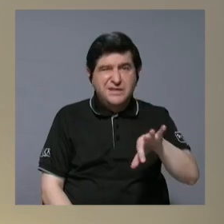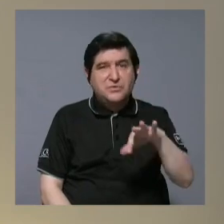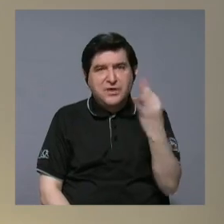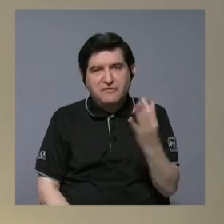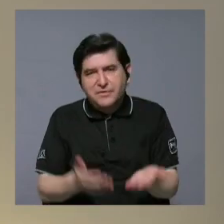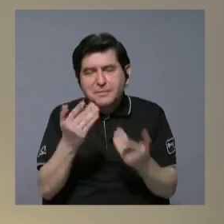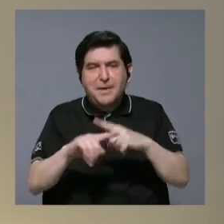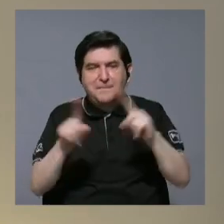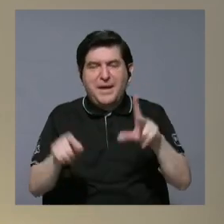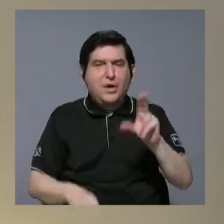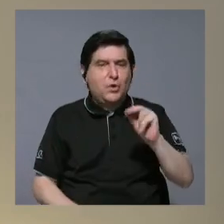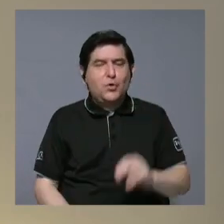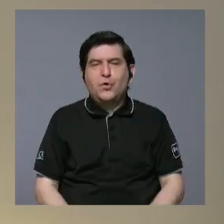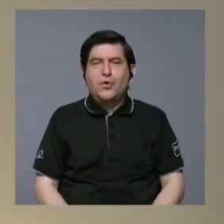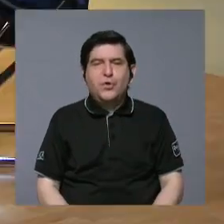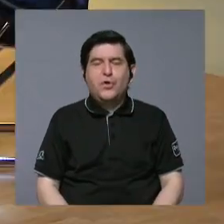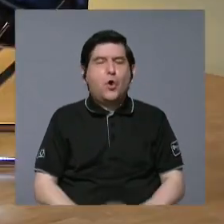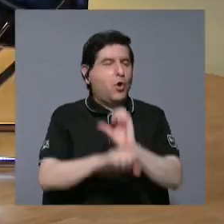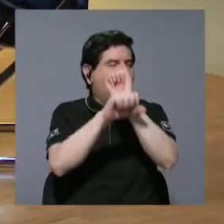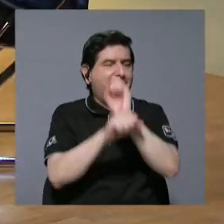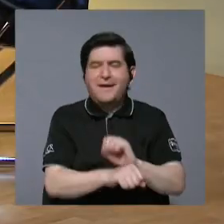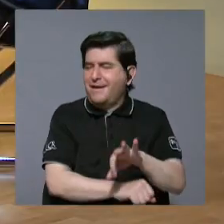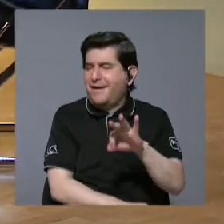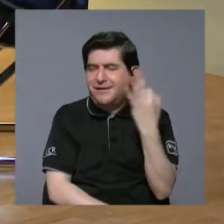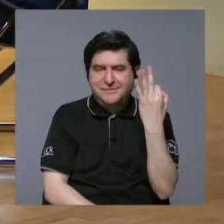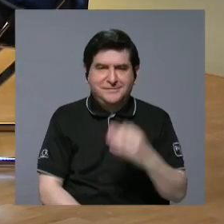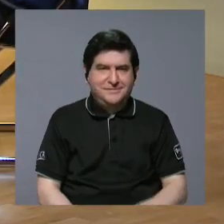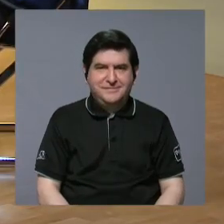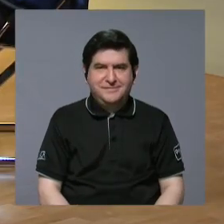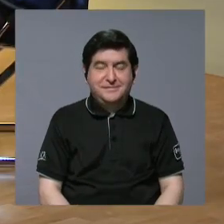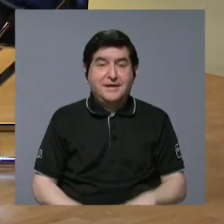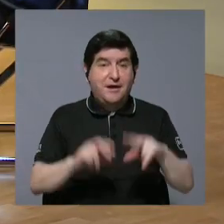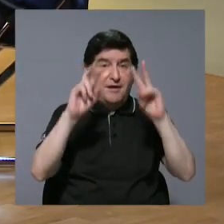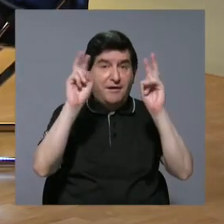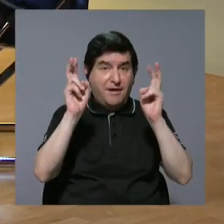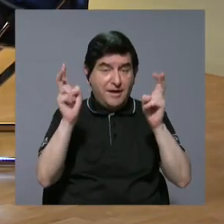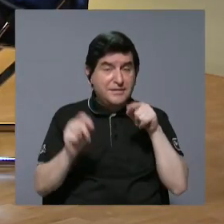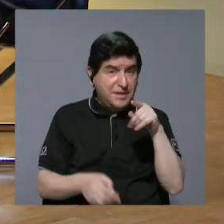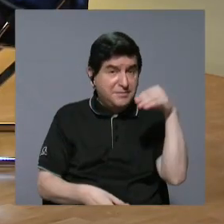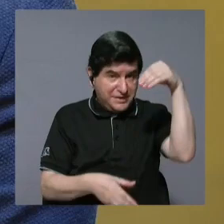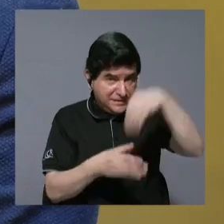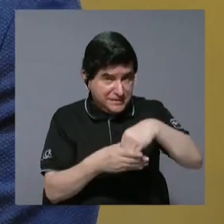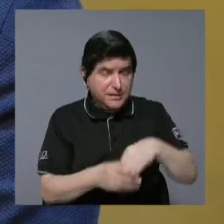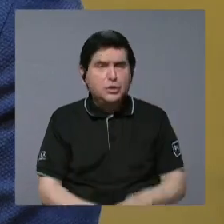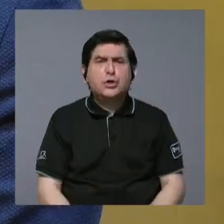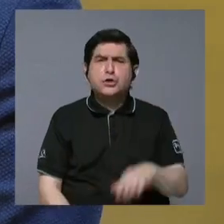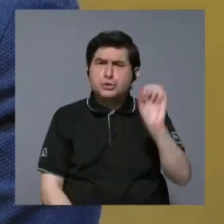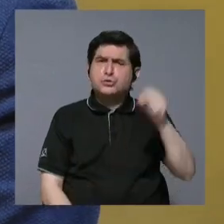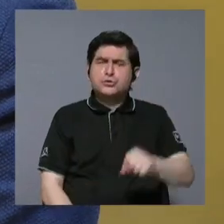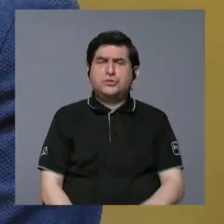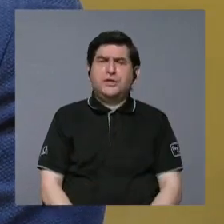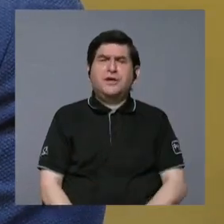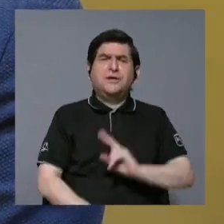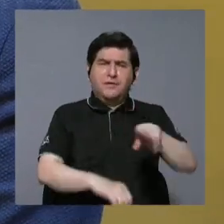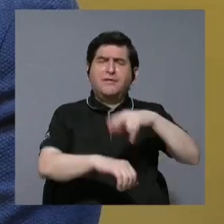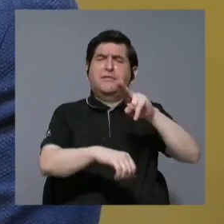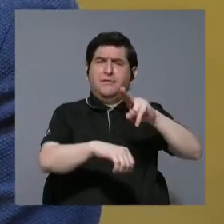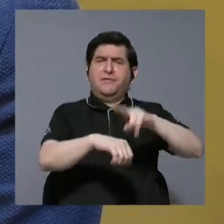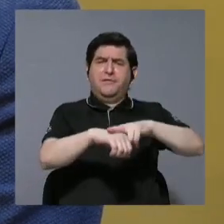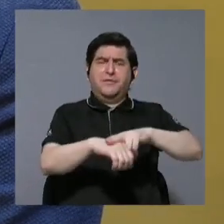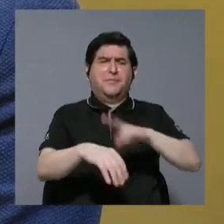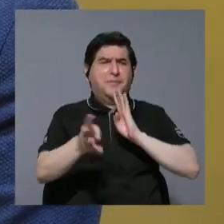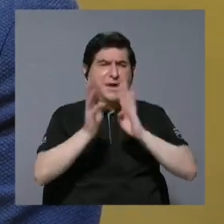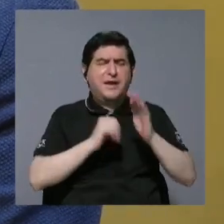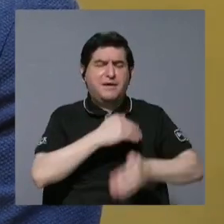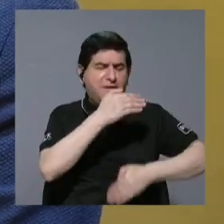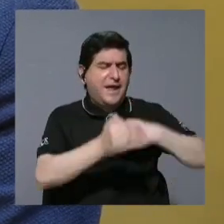supuesto, pero no es una empresa en el sentido clásico, me parece que hay temas ahí. ¿Me equivoco? Sí, señor. Bueno, típicamente cuando hablamos